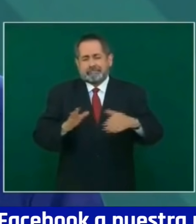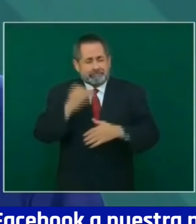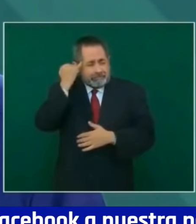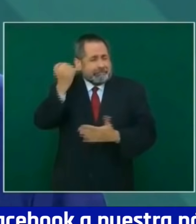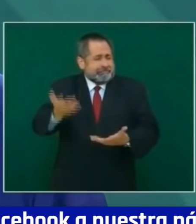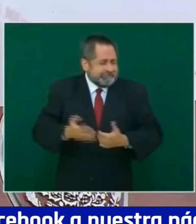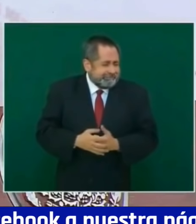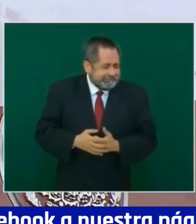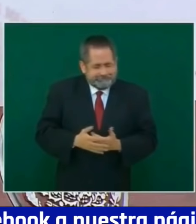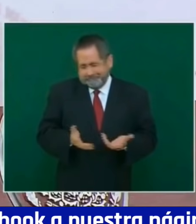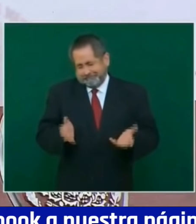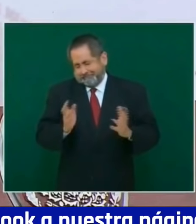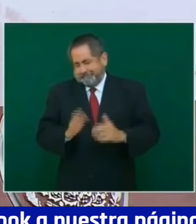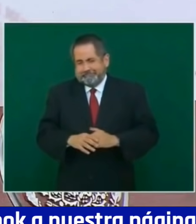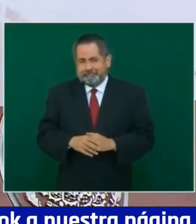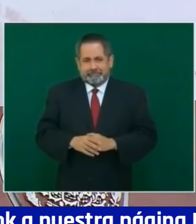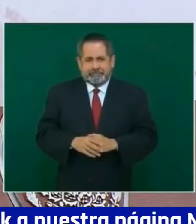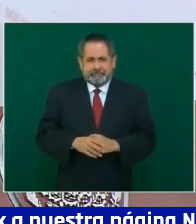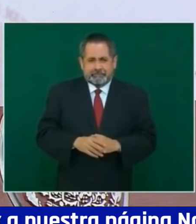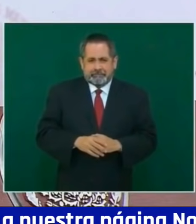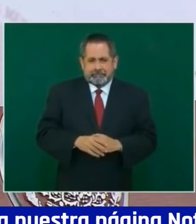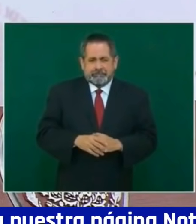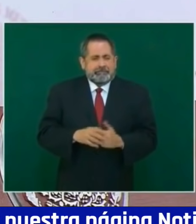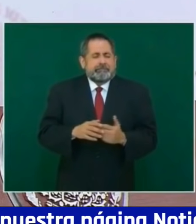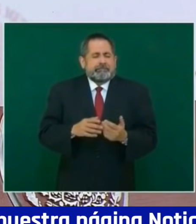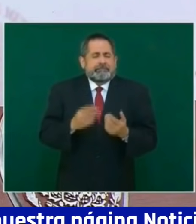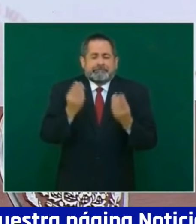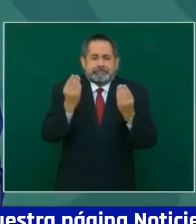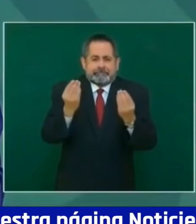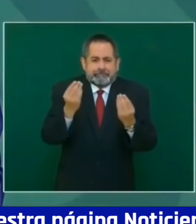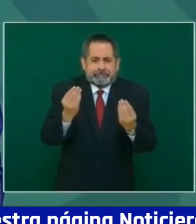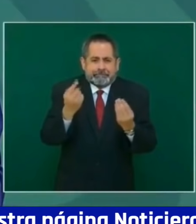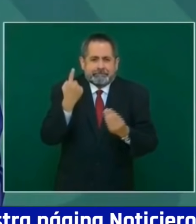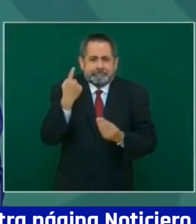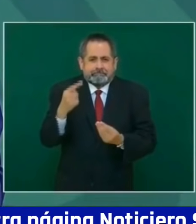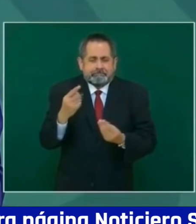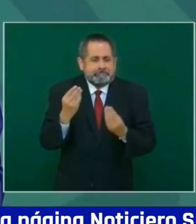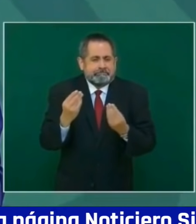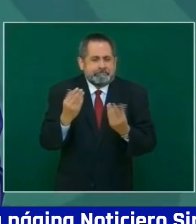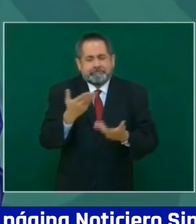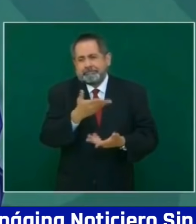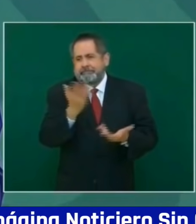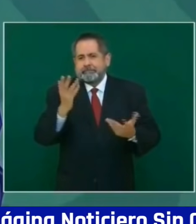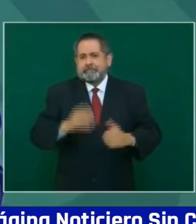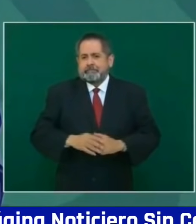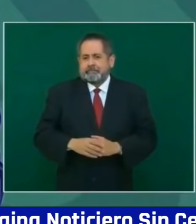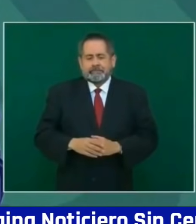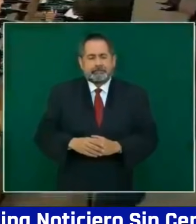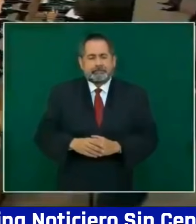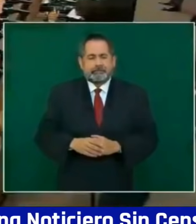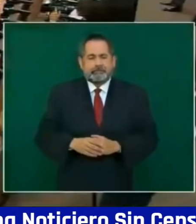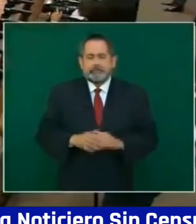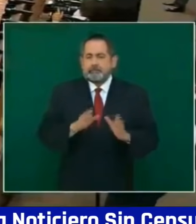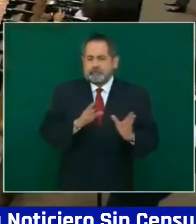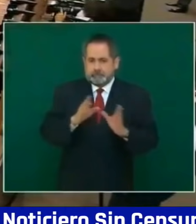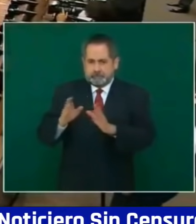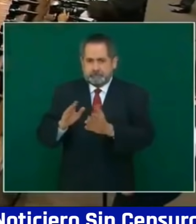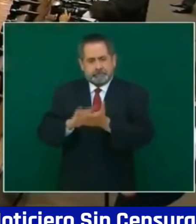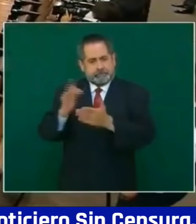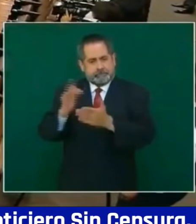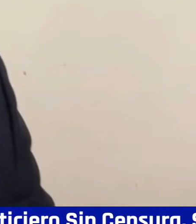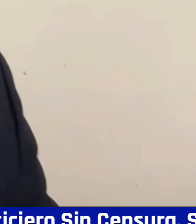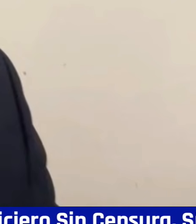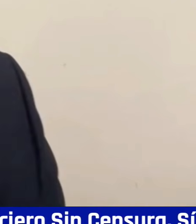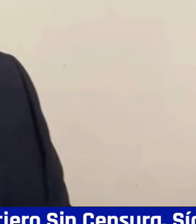Imagínense. Pero qué necesidad. Gracias, presidente. Retomando la pregunta sobre ¿pero